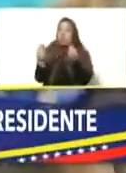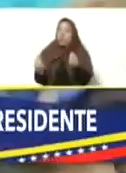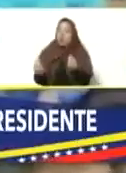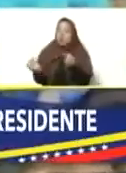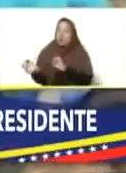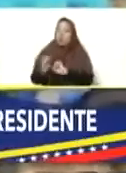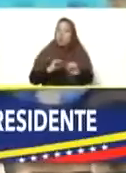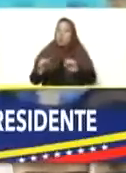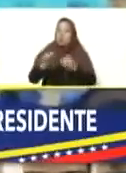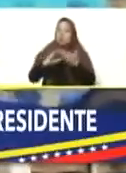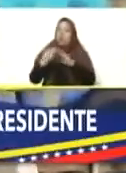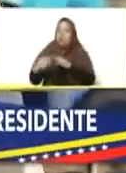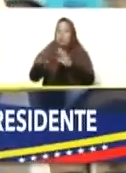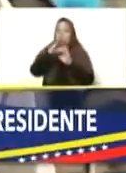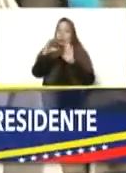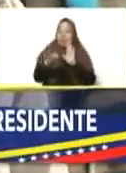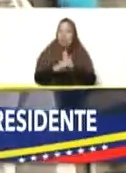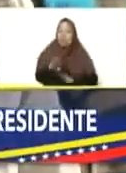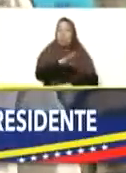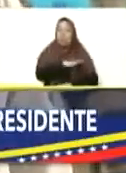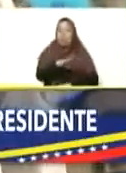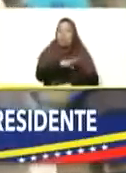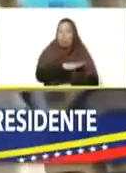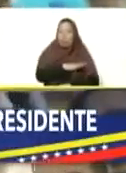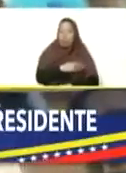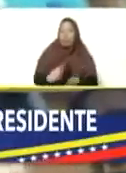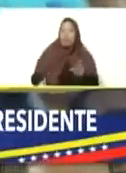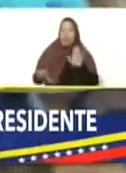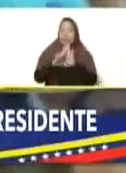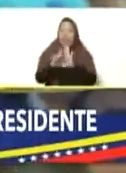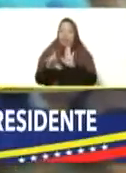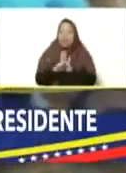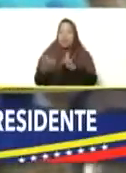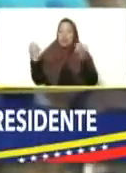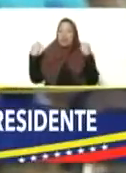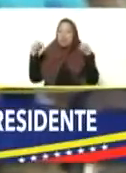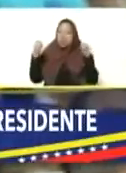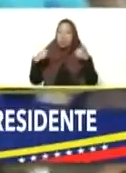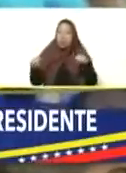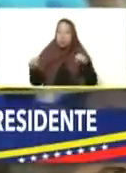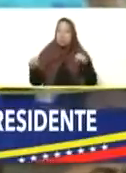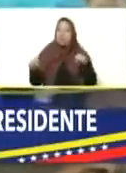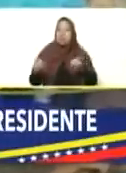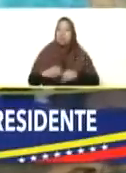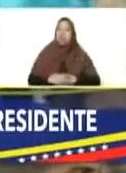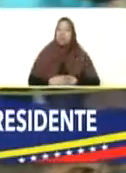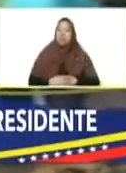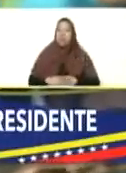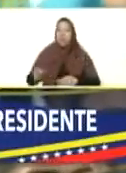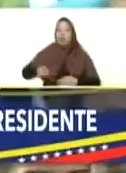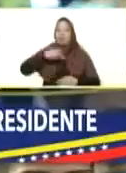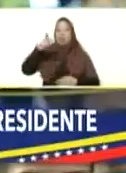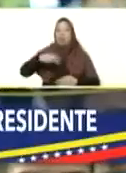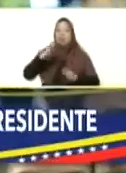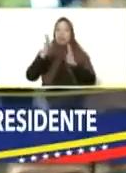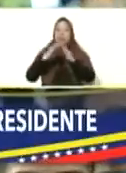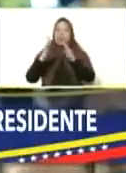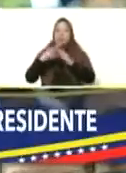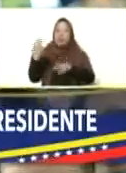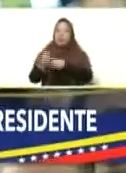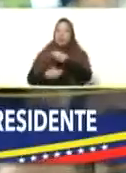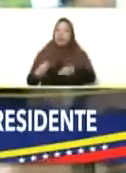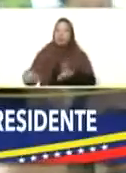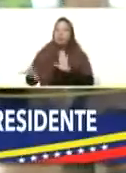la constitución habla de la propiedad y la ley que implementa la política de vivienda ha establecido